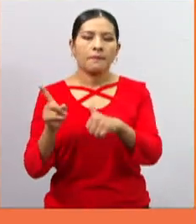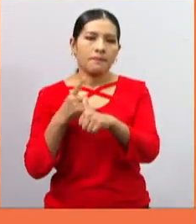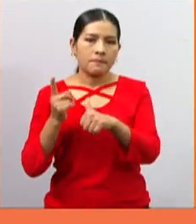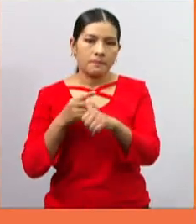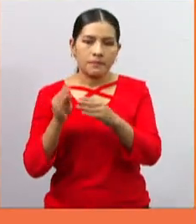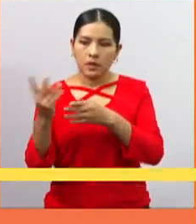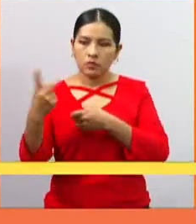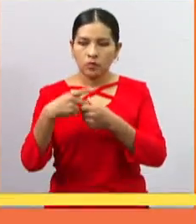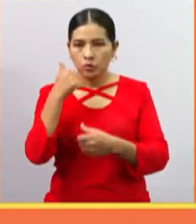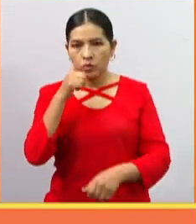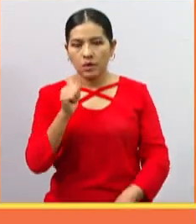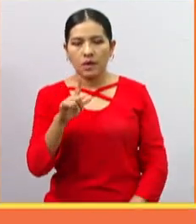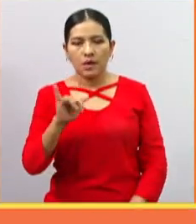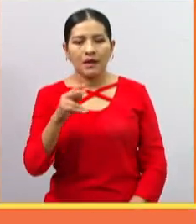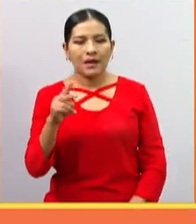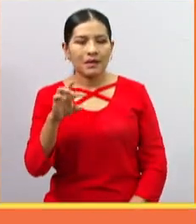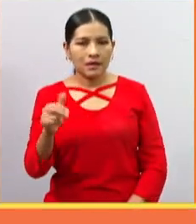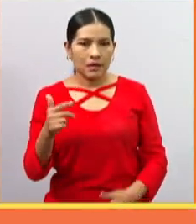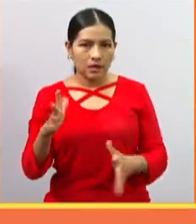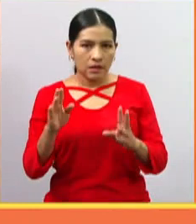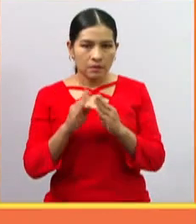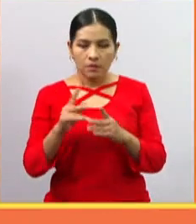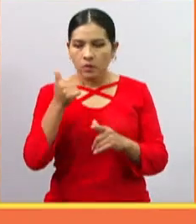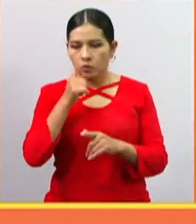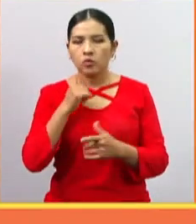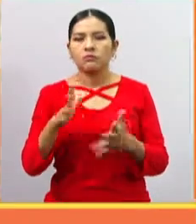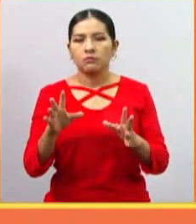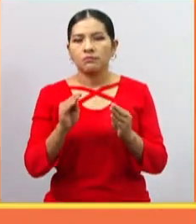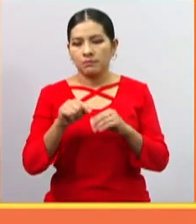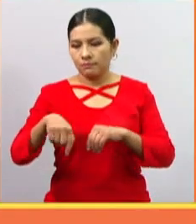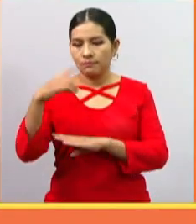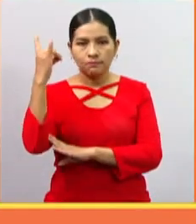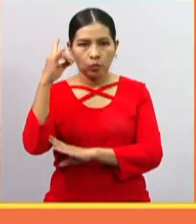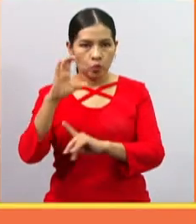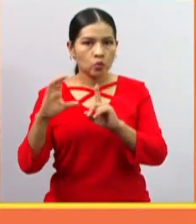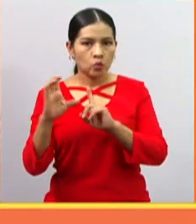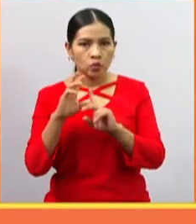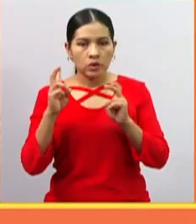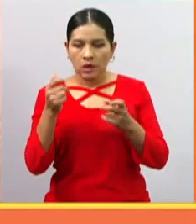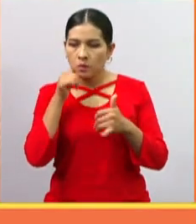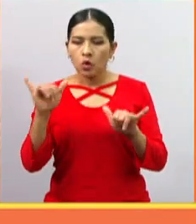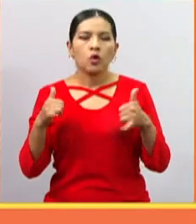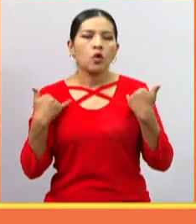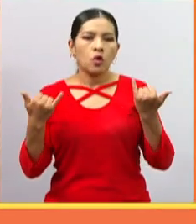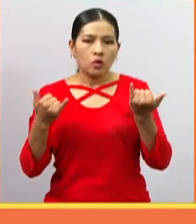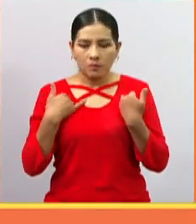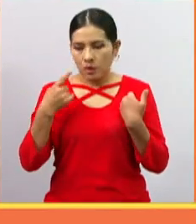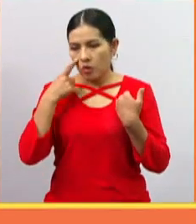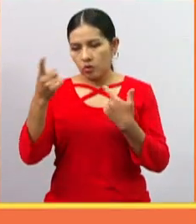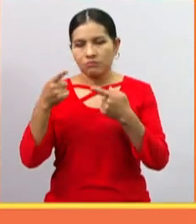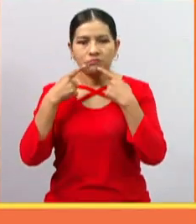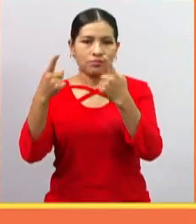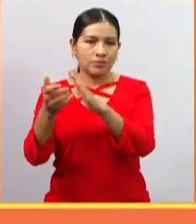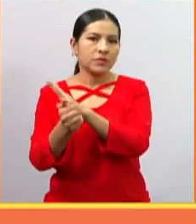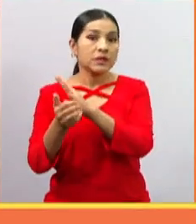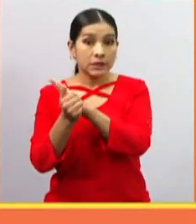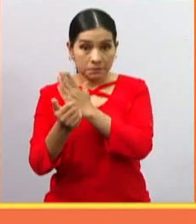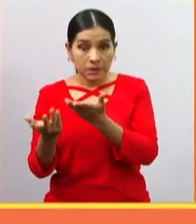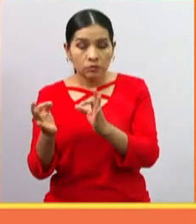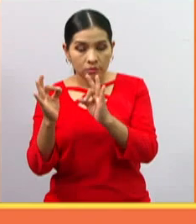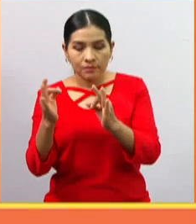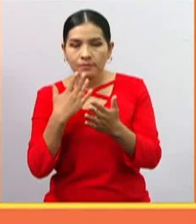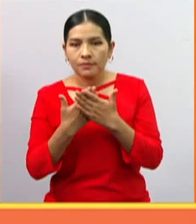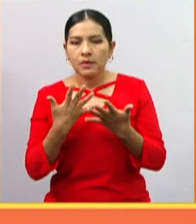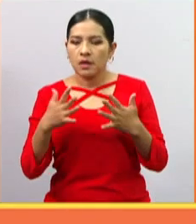de Alejandra Guayar, una extraordinaria mezzosoprano boliviana de nuestras jóvenes, de las más ilustres, y